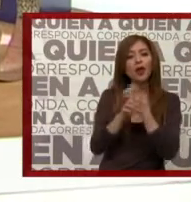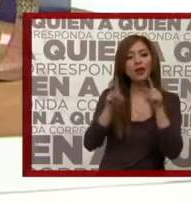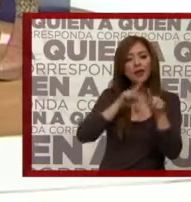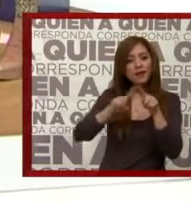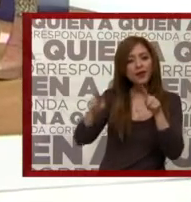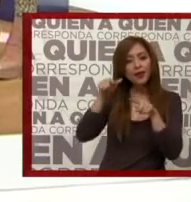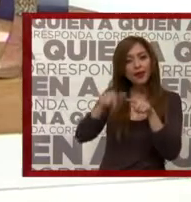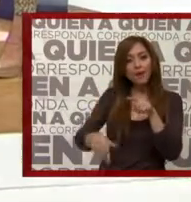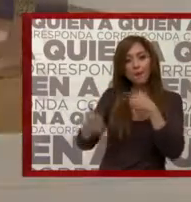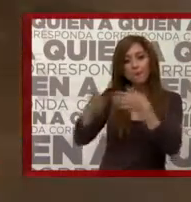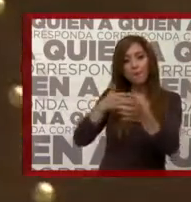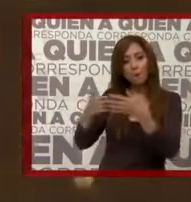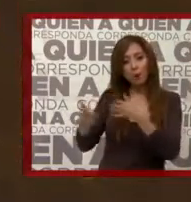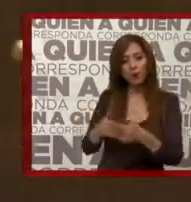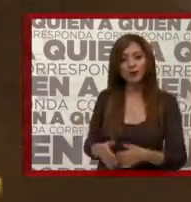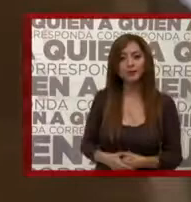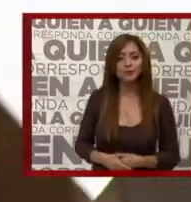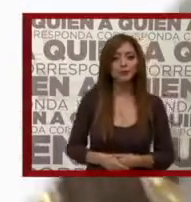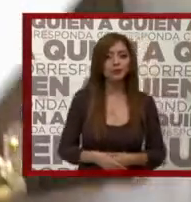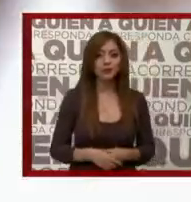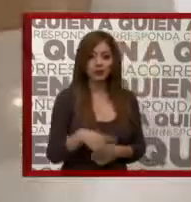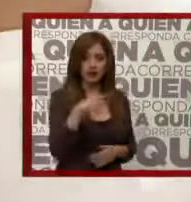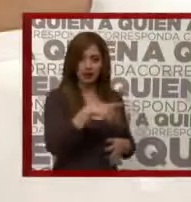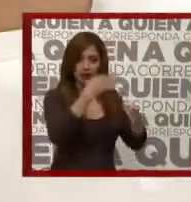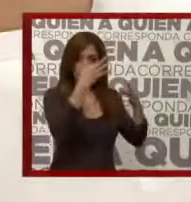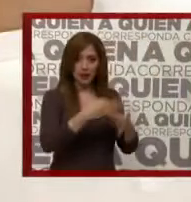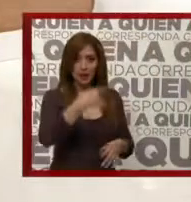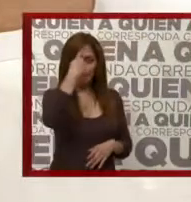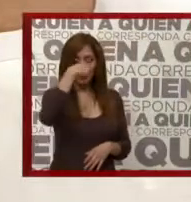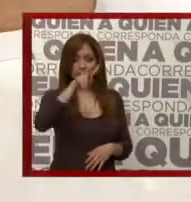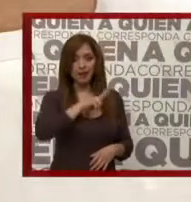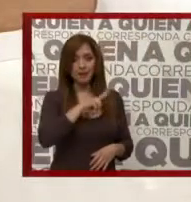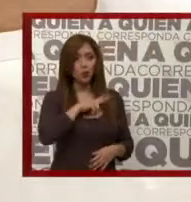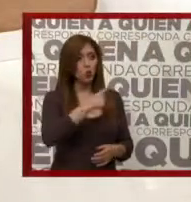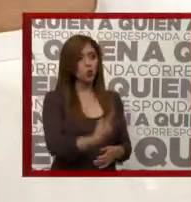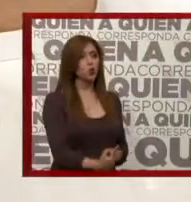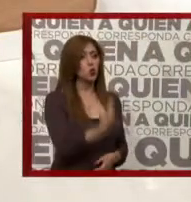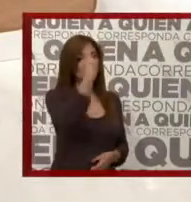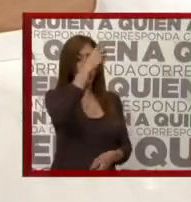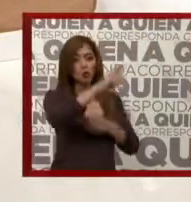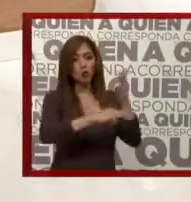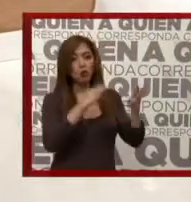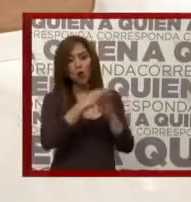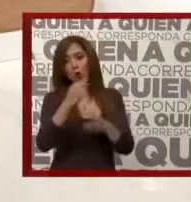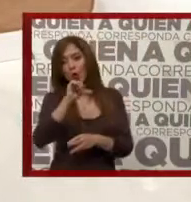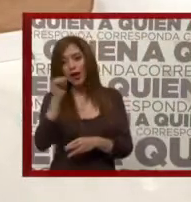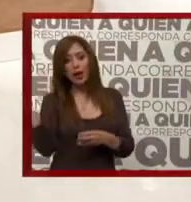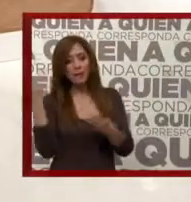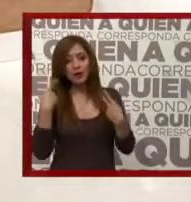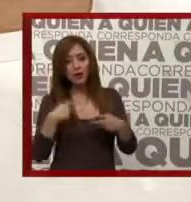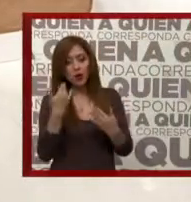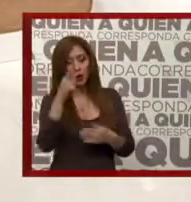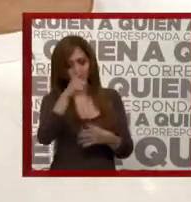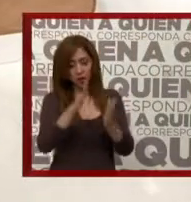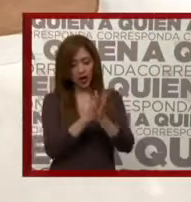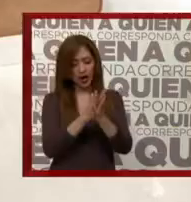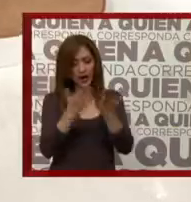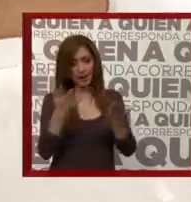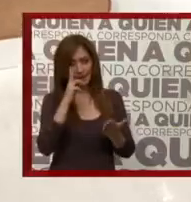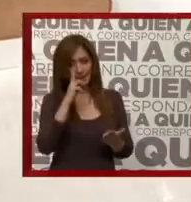tienen muchísimos modelos. Es además, exclusiva para pero mí, única en el mundo. Única en el mundo, nadie la tiene. Además, ábrala, véala, está padrísima.